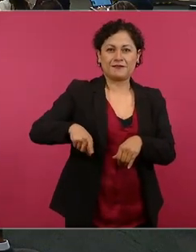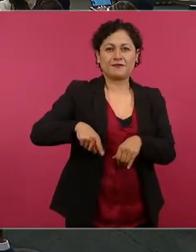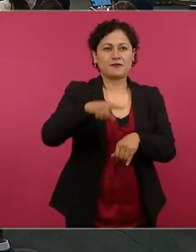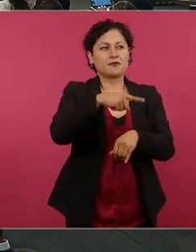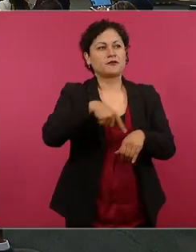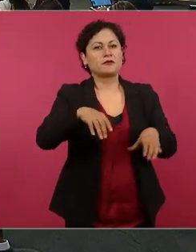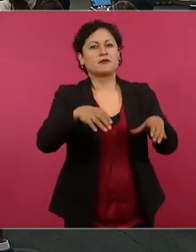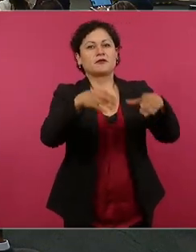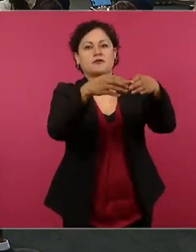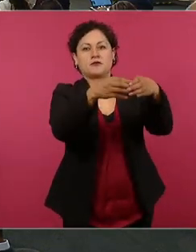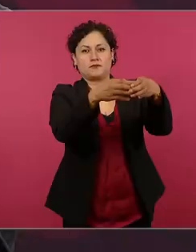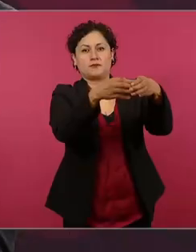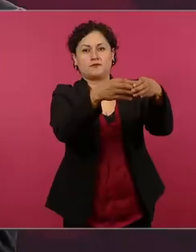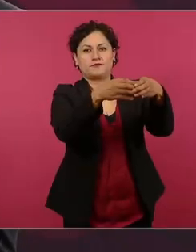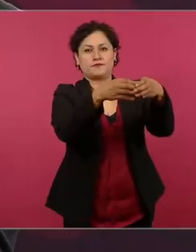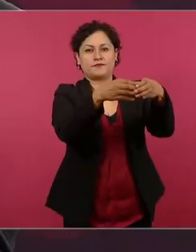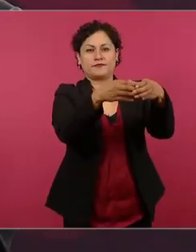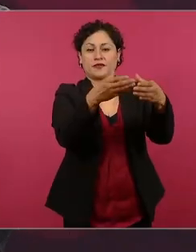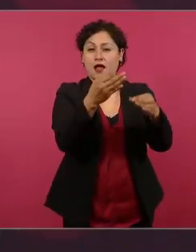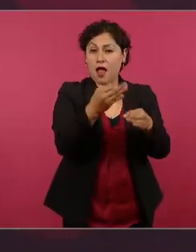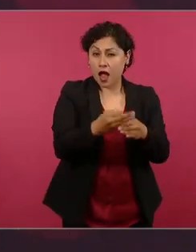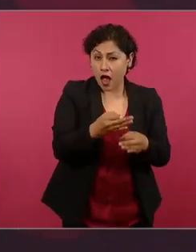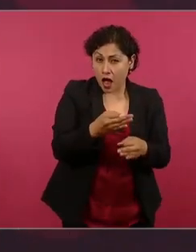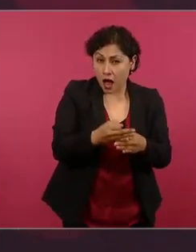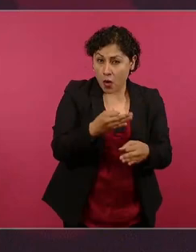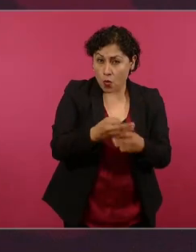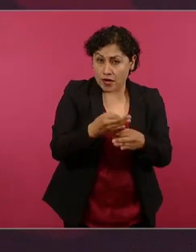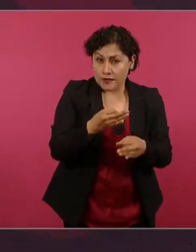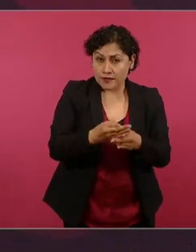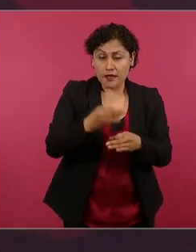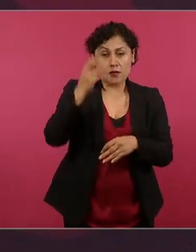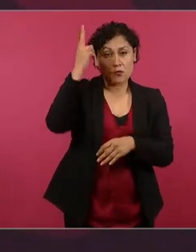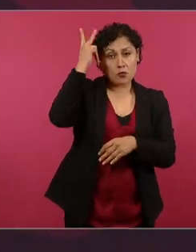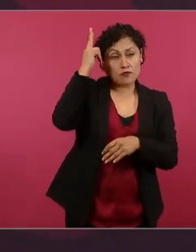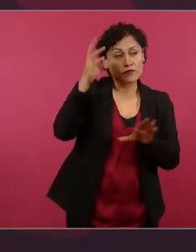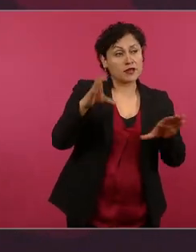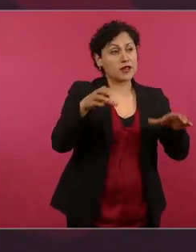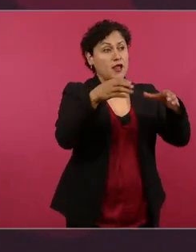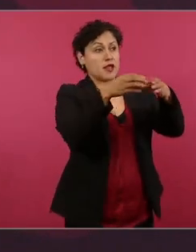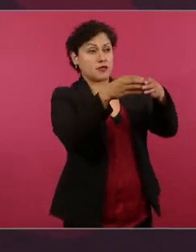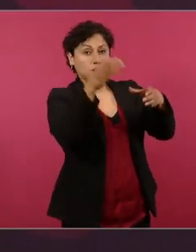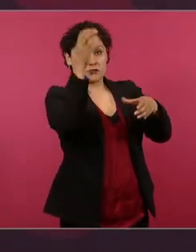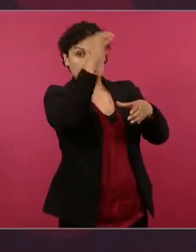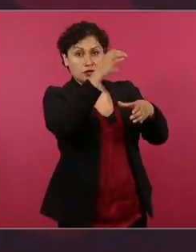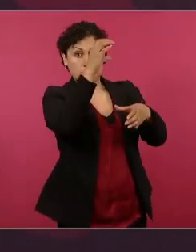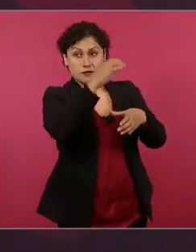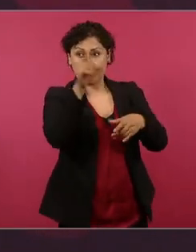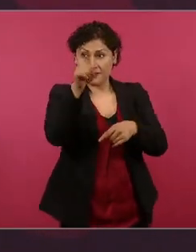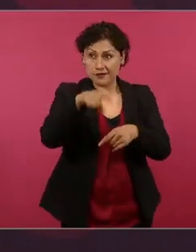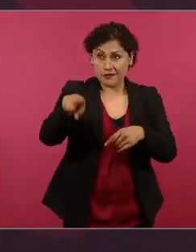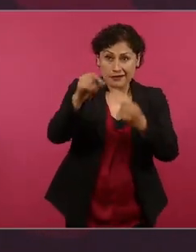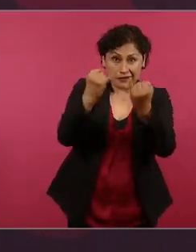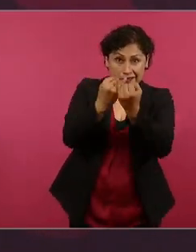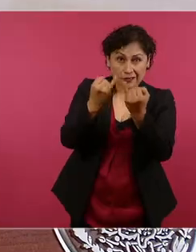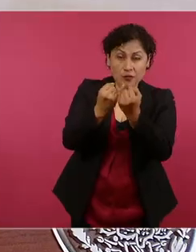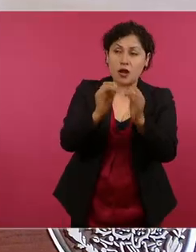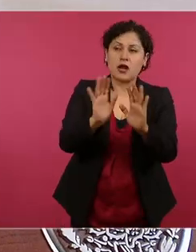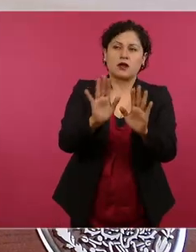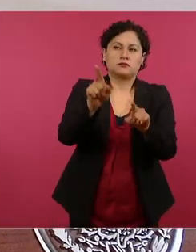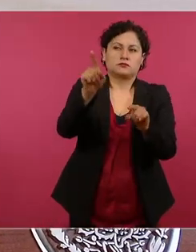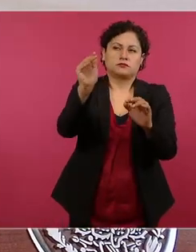decir que son el equivalente a los científicos del porfiriato, pero sí juegan un papel